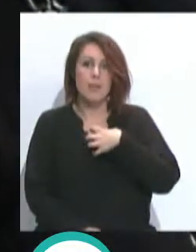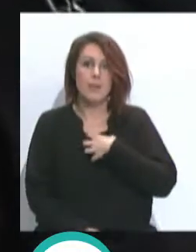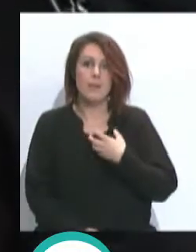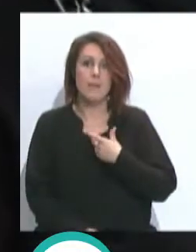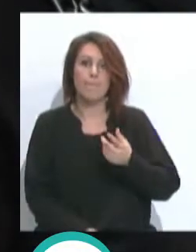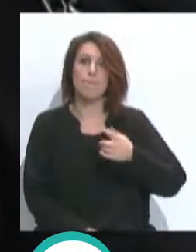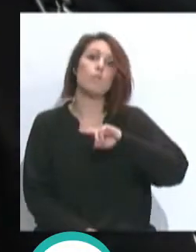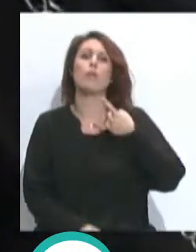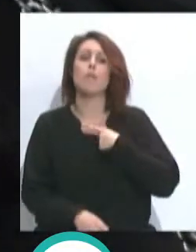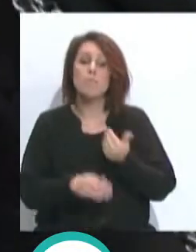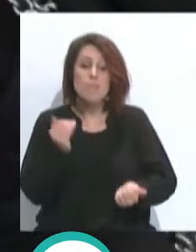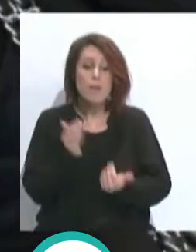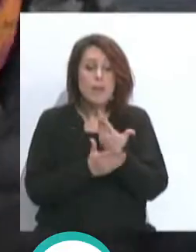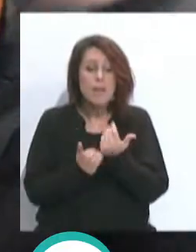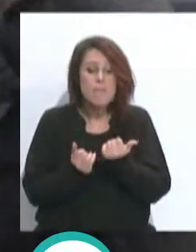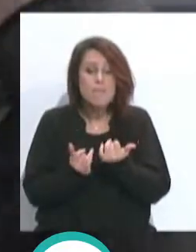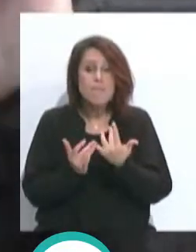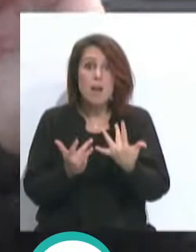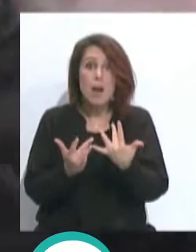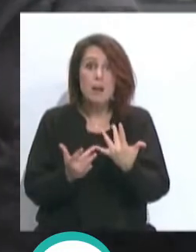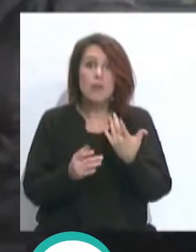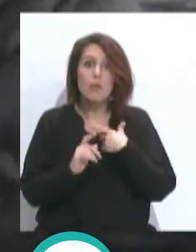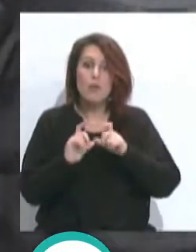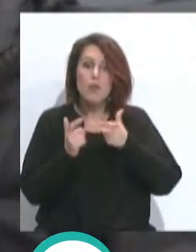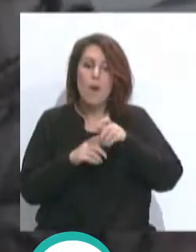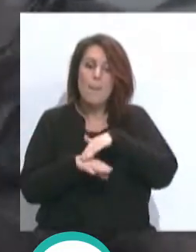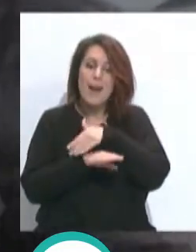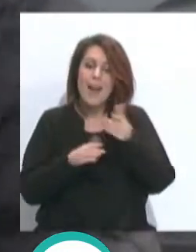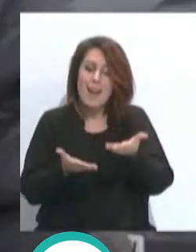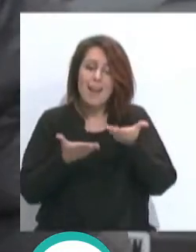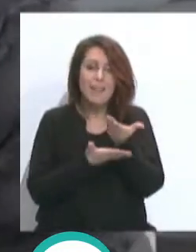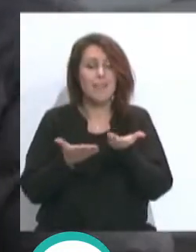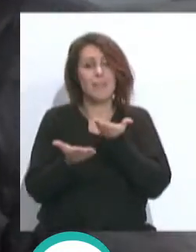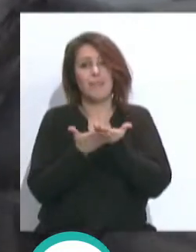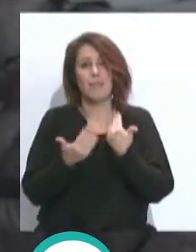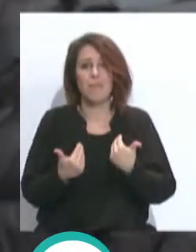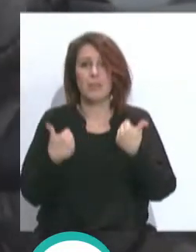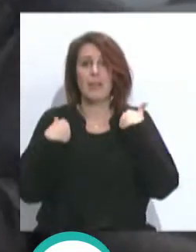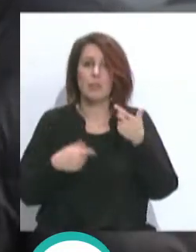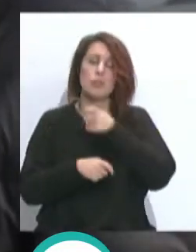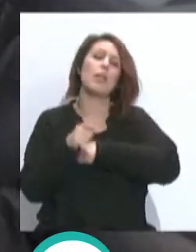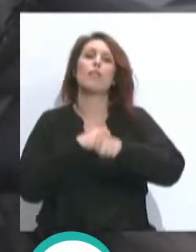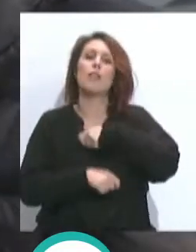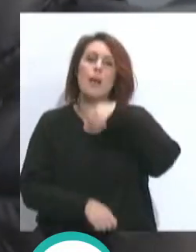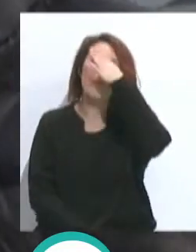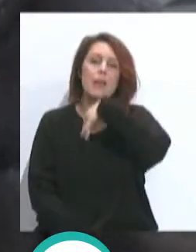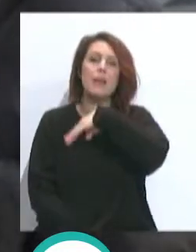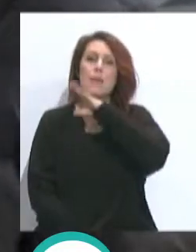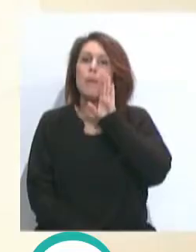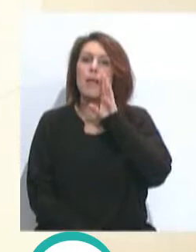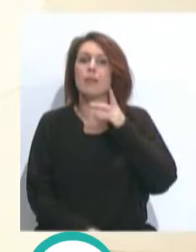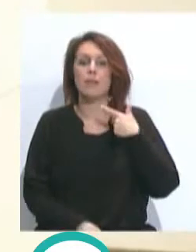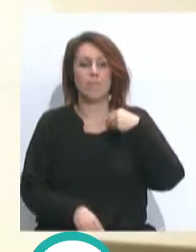A primera hora de la mañana, nueva reunión para pedir ayuda. Esta vez, los representantes de las asociaciones de padres y madres de